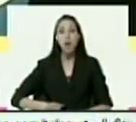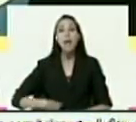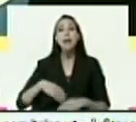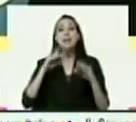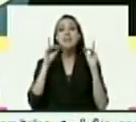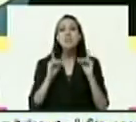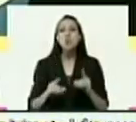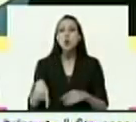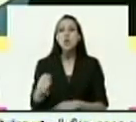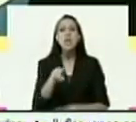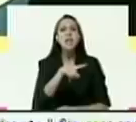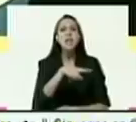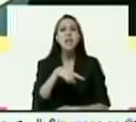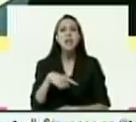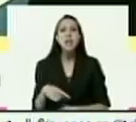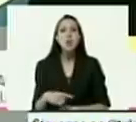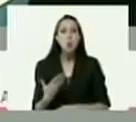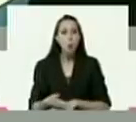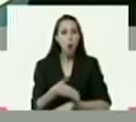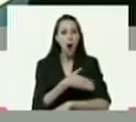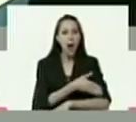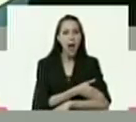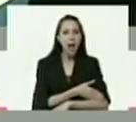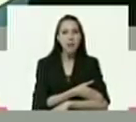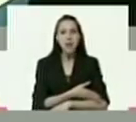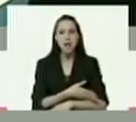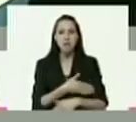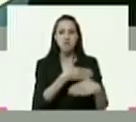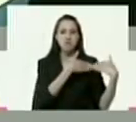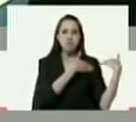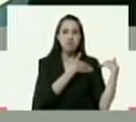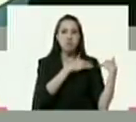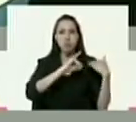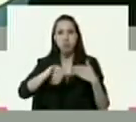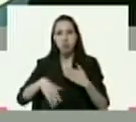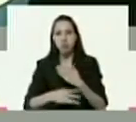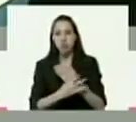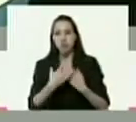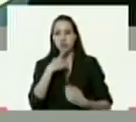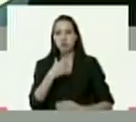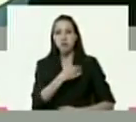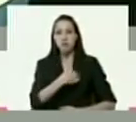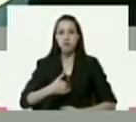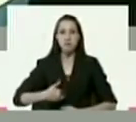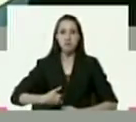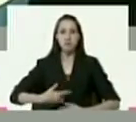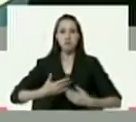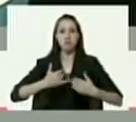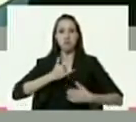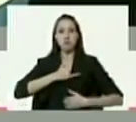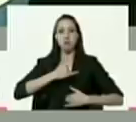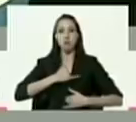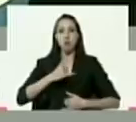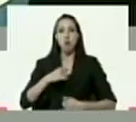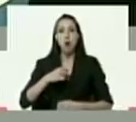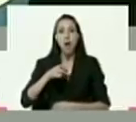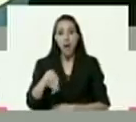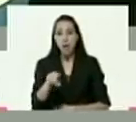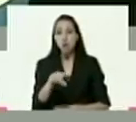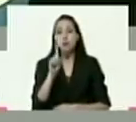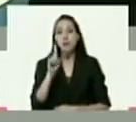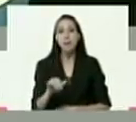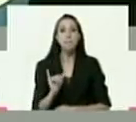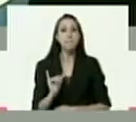ellos tomaron, así como se autoproclamó el señor Guaidó en el medio de la calle, ellos se autoingresaron,